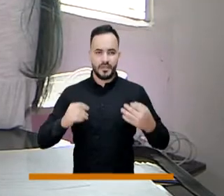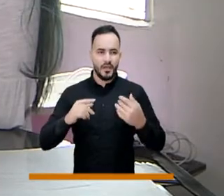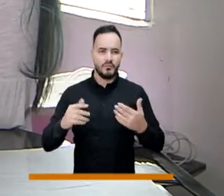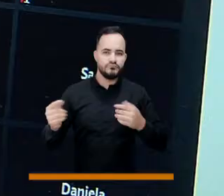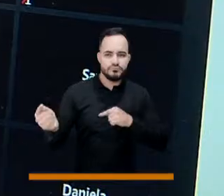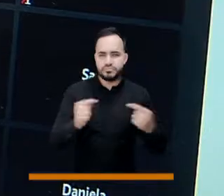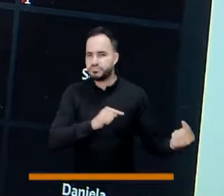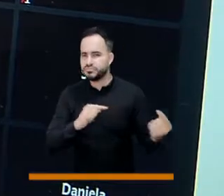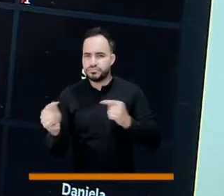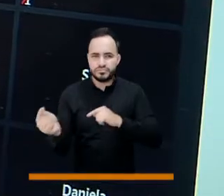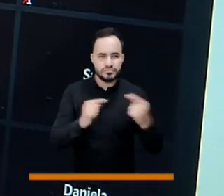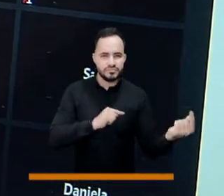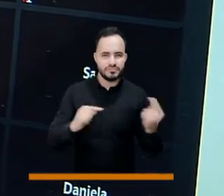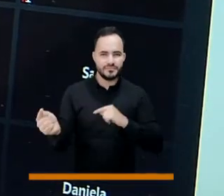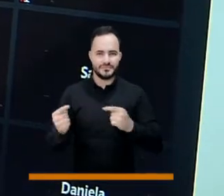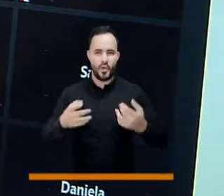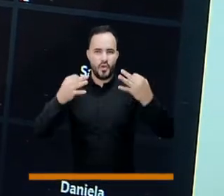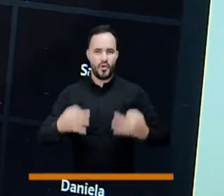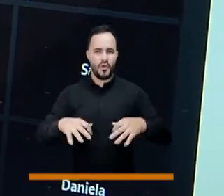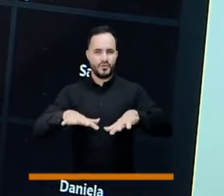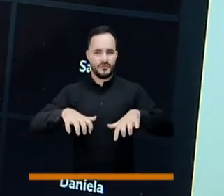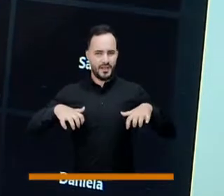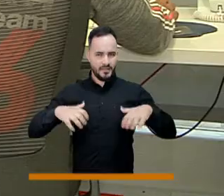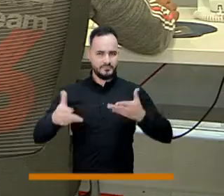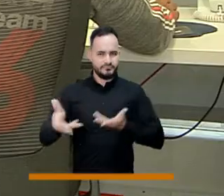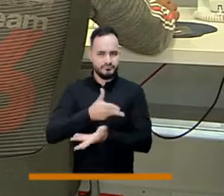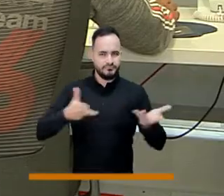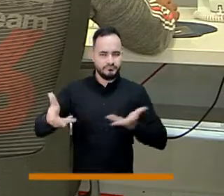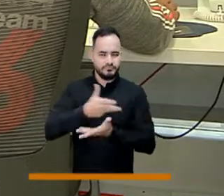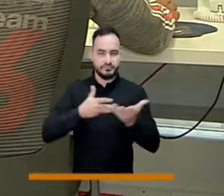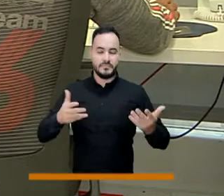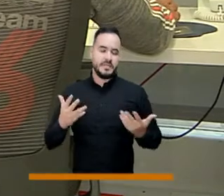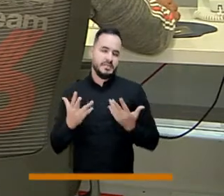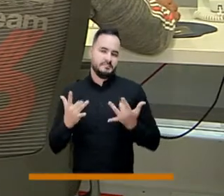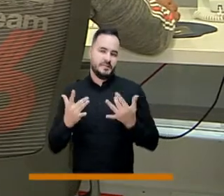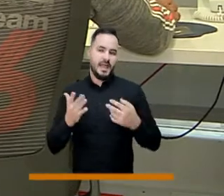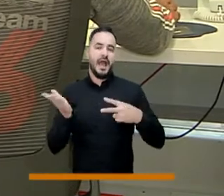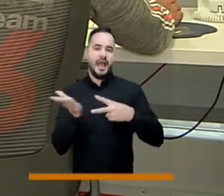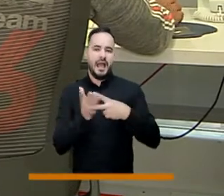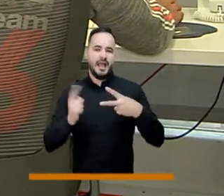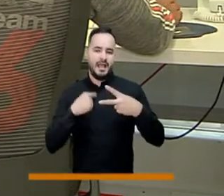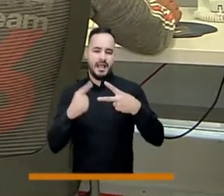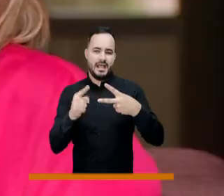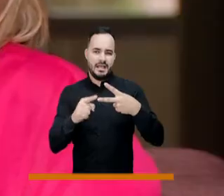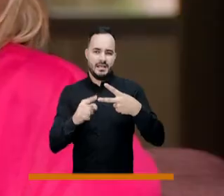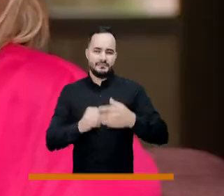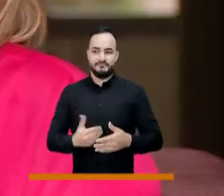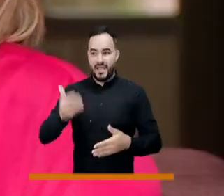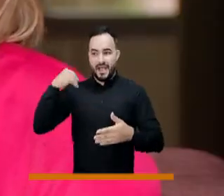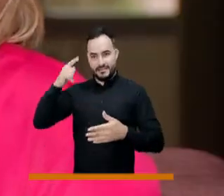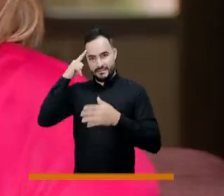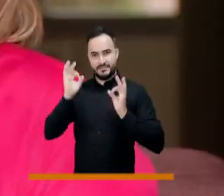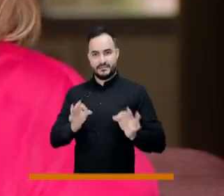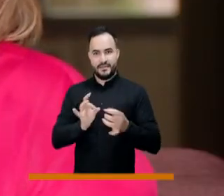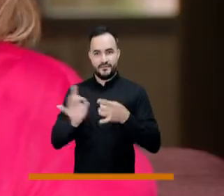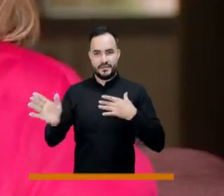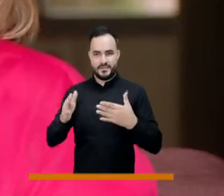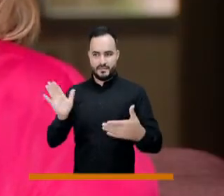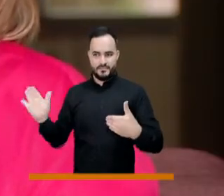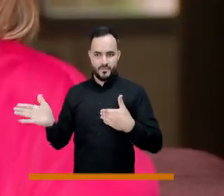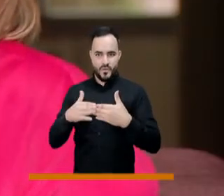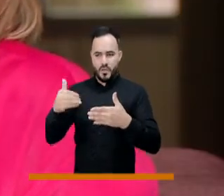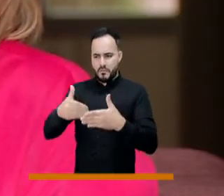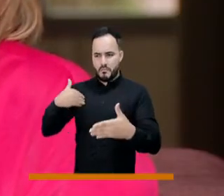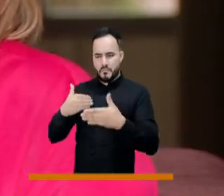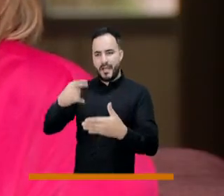pasará para hacer la segunda parte del primer debate, porque no alcanzamos a hacerlo en el tiempo que teníamos estipulado, entonces quedó para